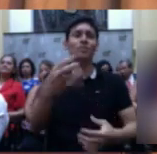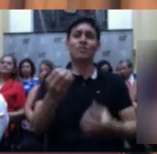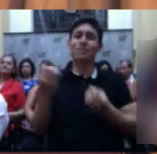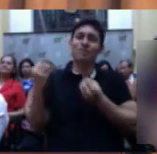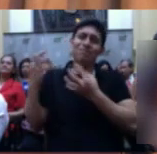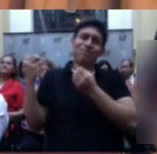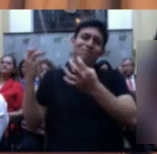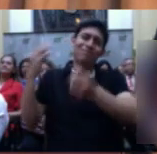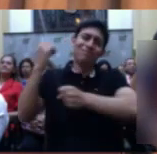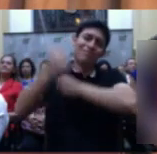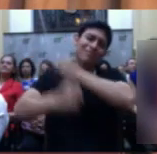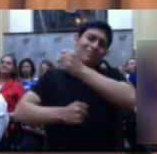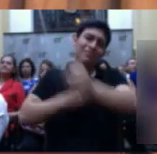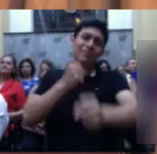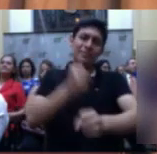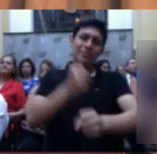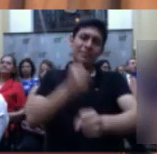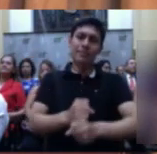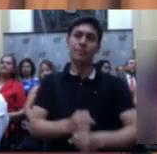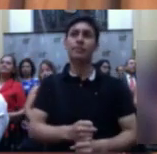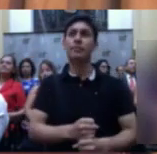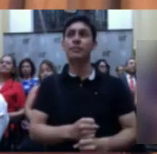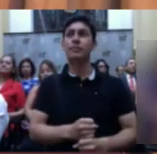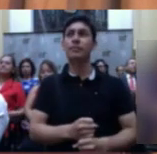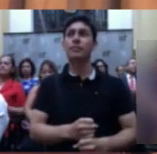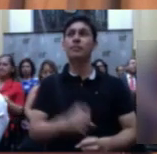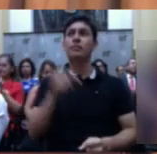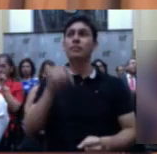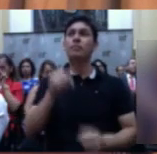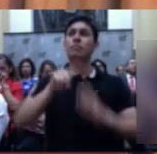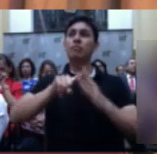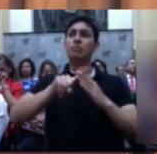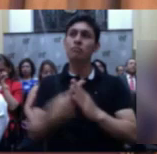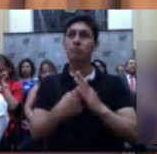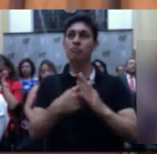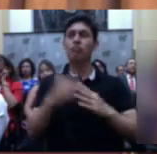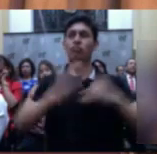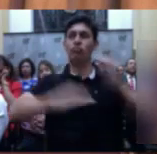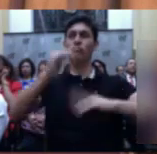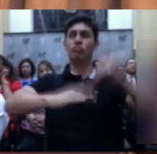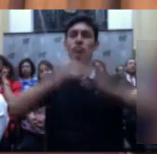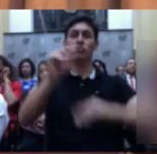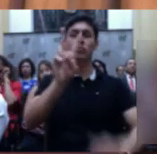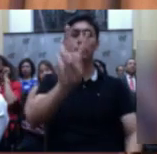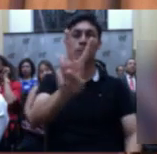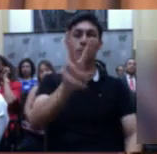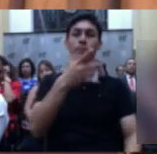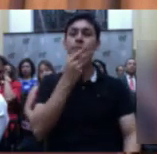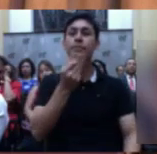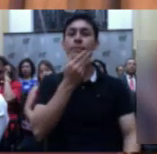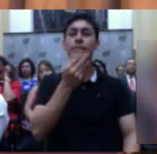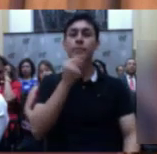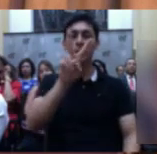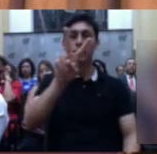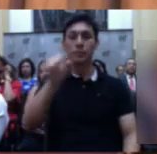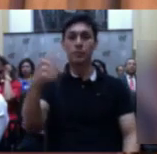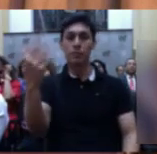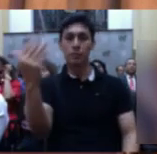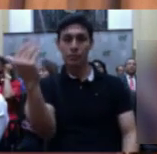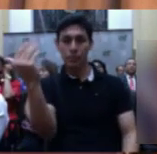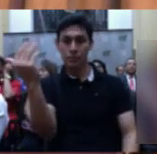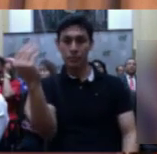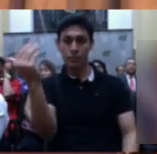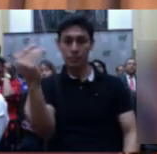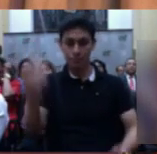de gran persistencia en tramitología, inició su construcción el 2 de diciembre del año 2015 y fue entregada a